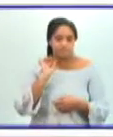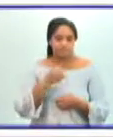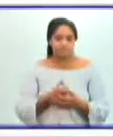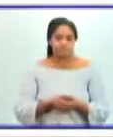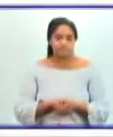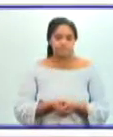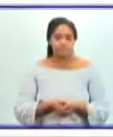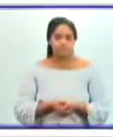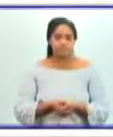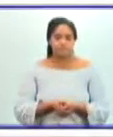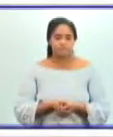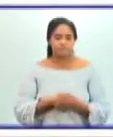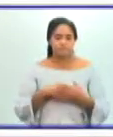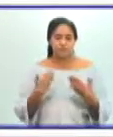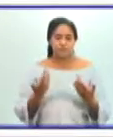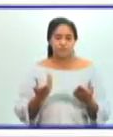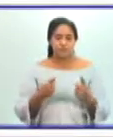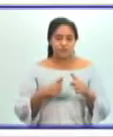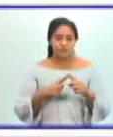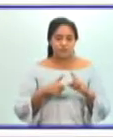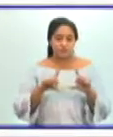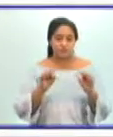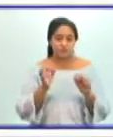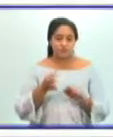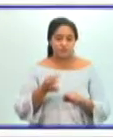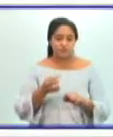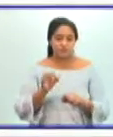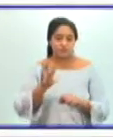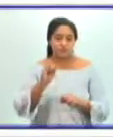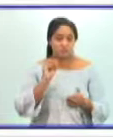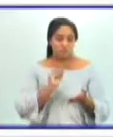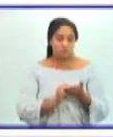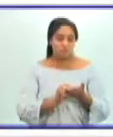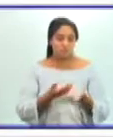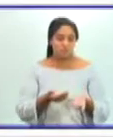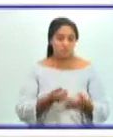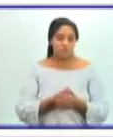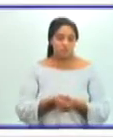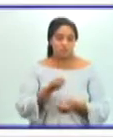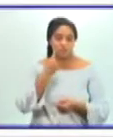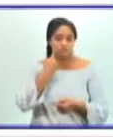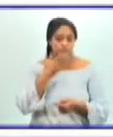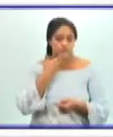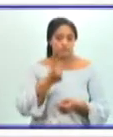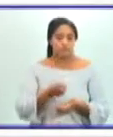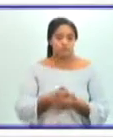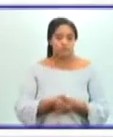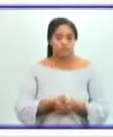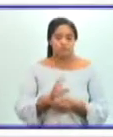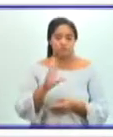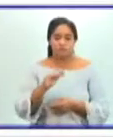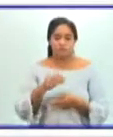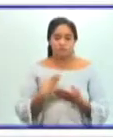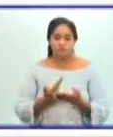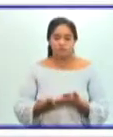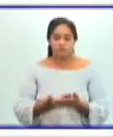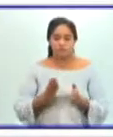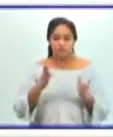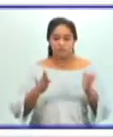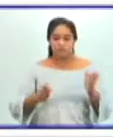Entonces, ¿qué parte de las transversales vas a aplicar? Observa bien que estamos hablando de